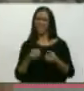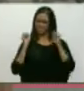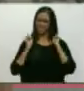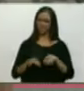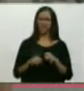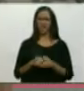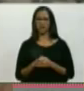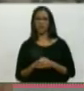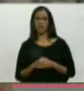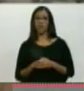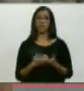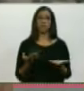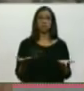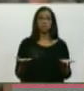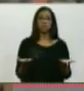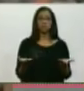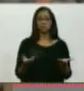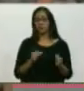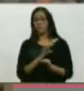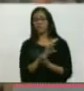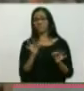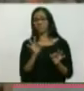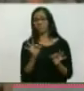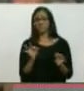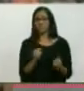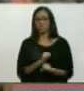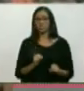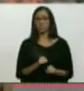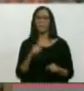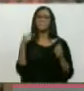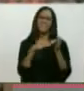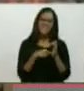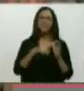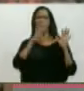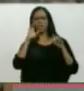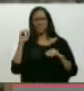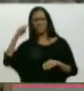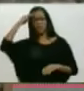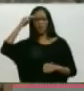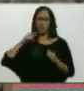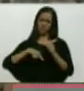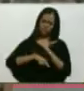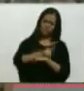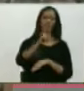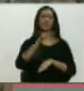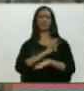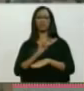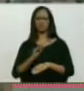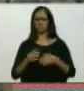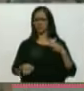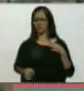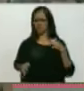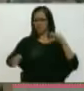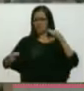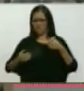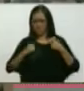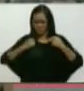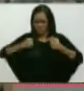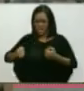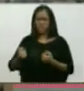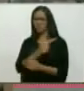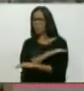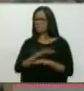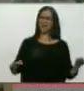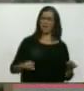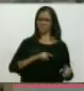desertaran. El éxito fue indiscutible. 1.400 soldados cruzaron la frontera, entregaron su uniforme y dijeron no más al